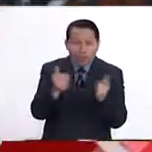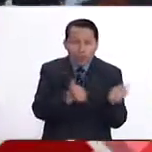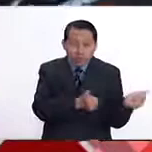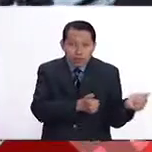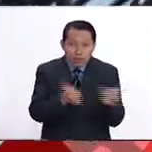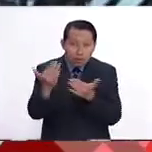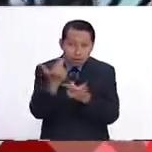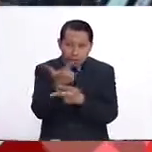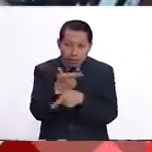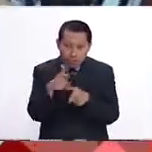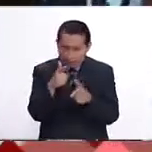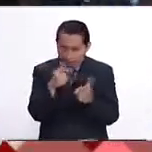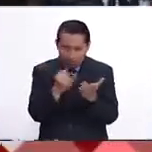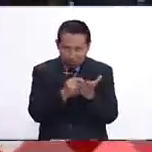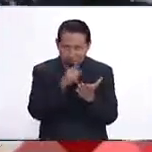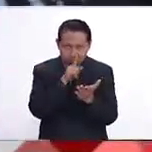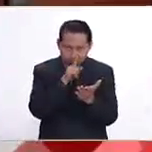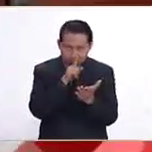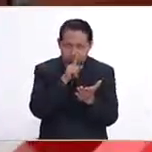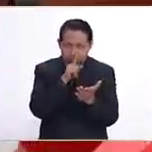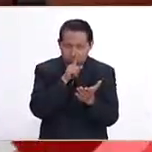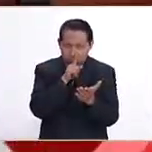sin pagar impuestos,